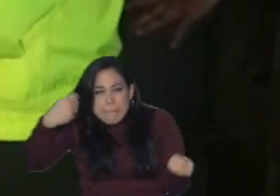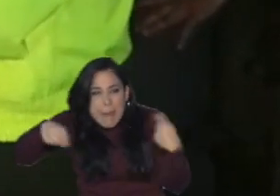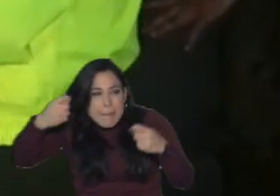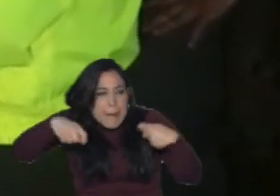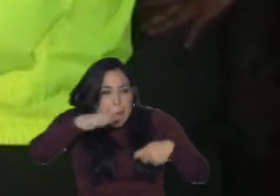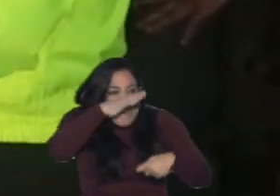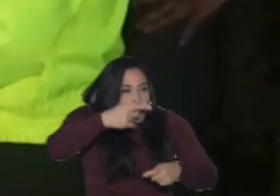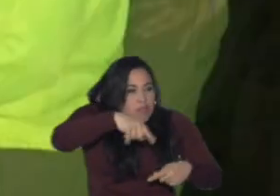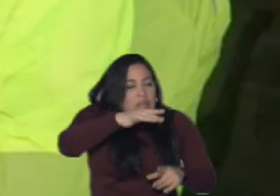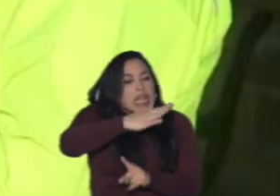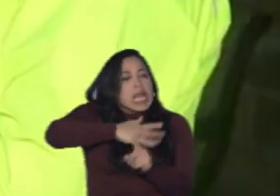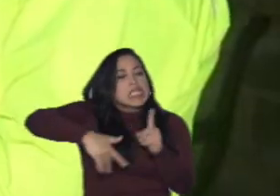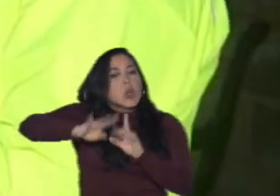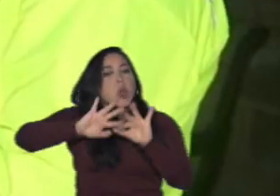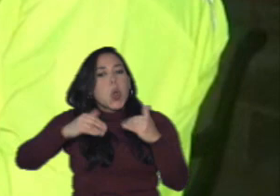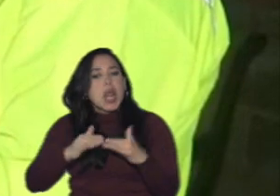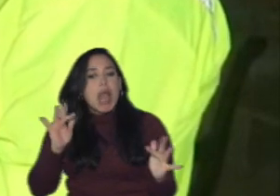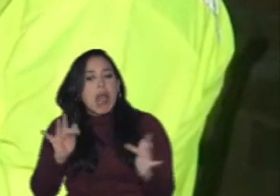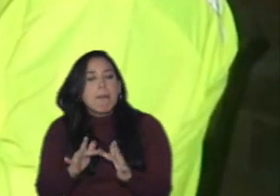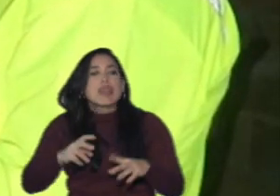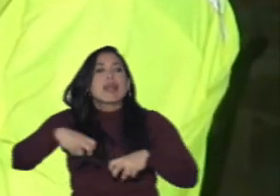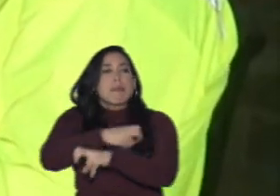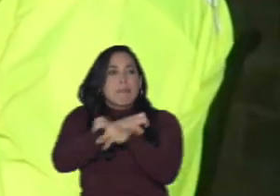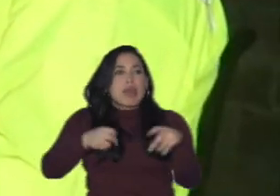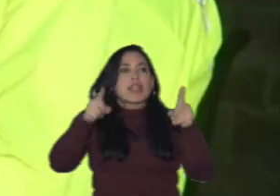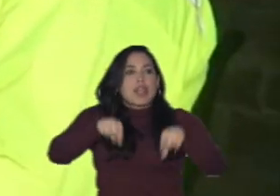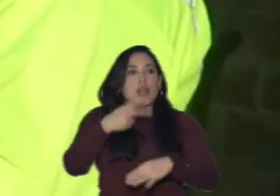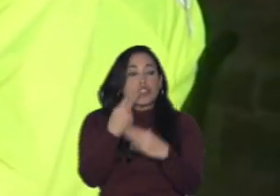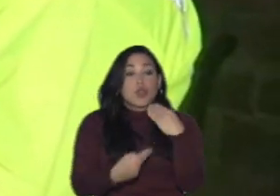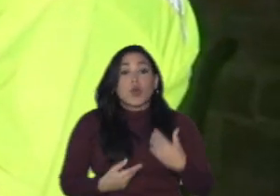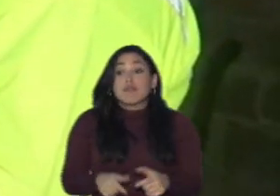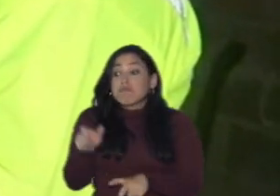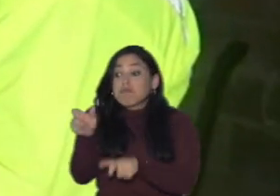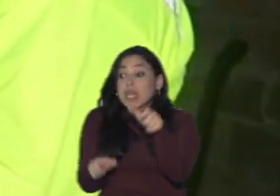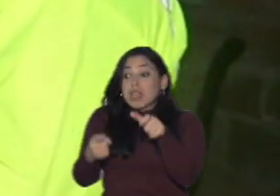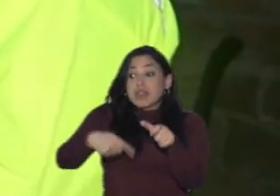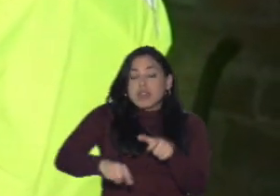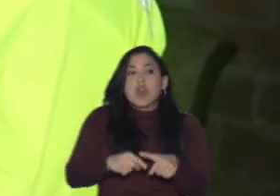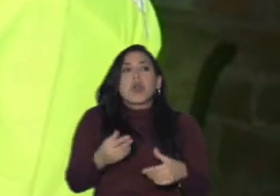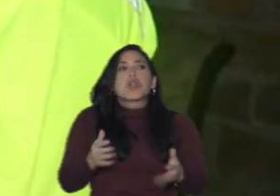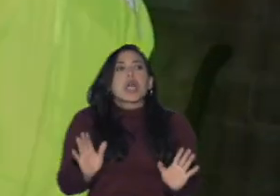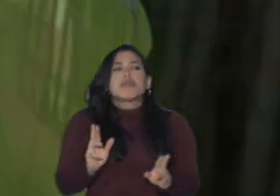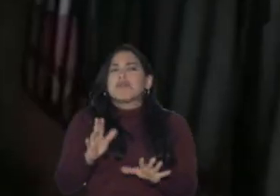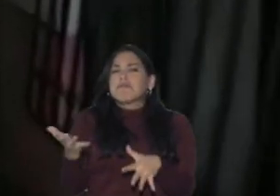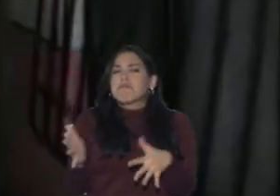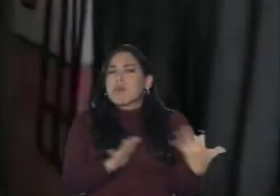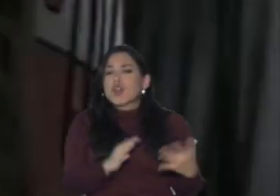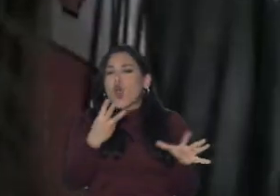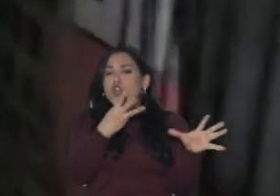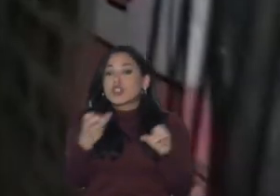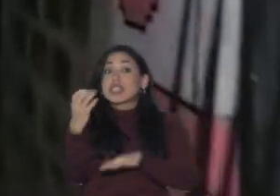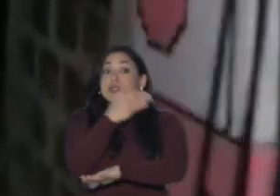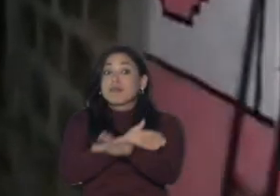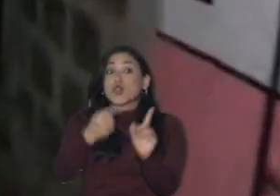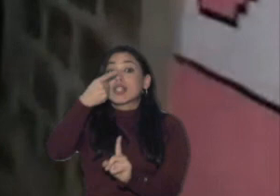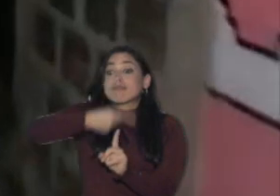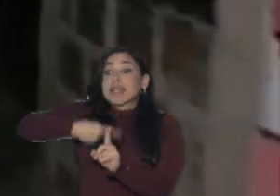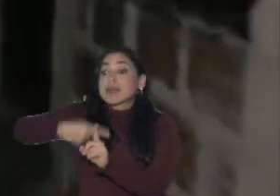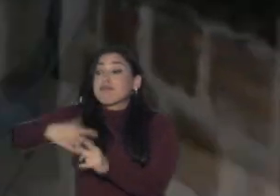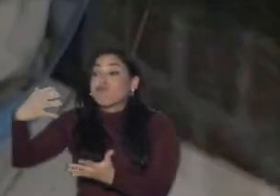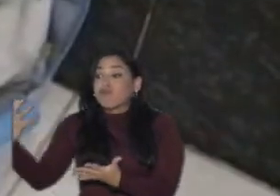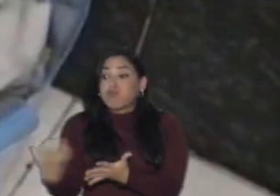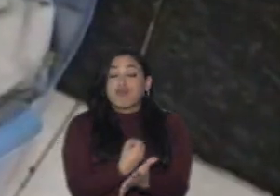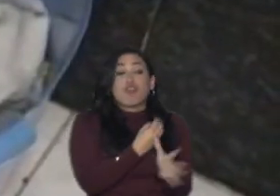droga en entornos escolares y en parques. Estas personas tenían ingresos aproximadamente de 800 millones de pesos